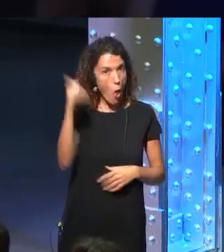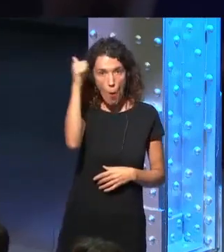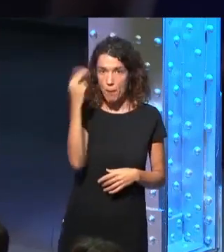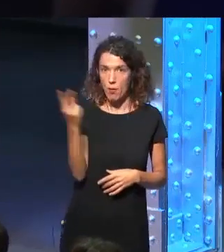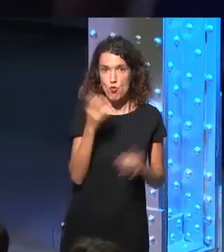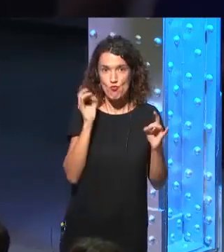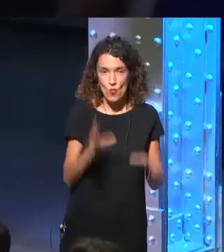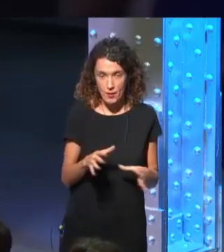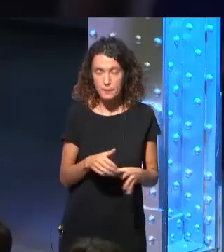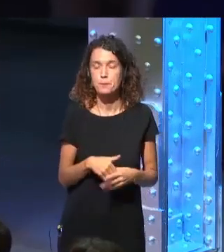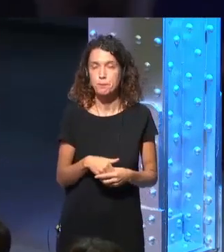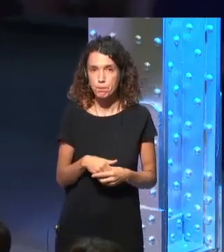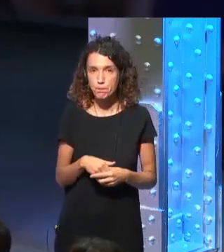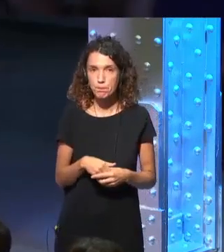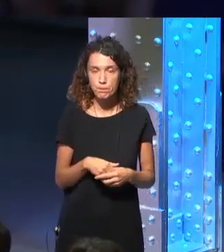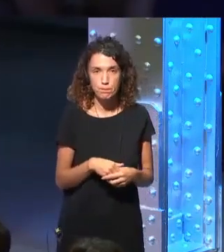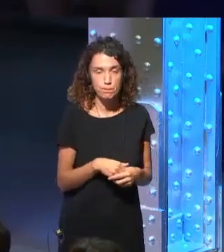prácticamente.